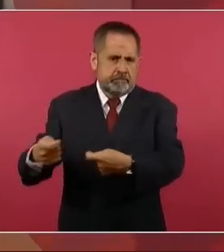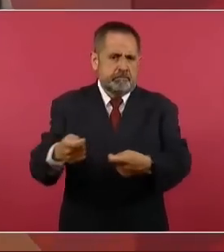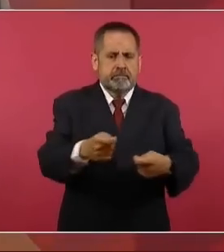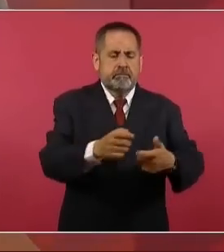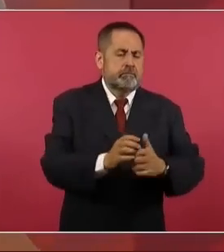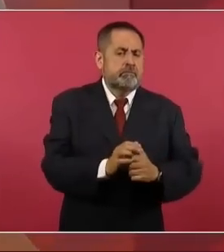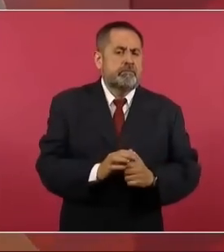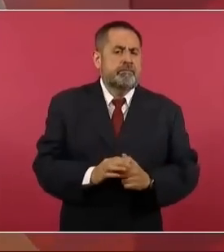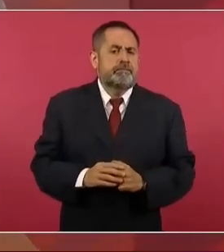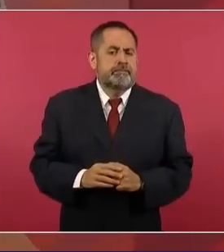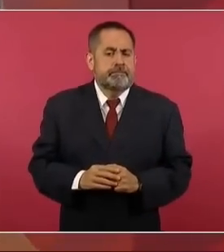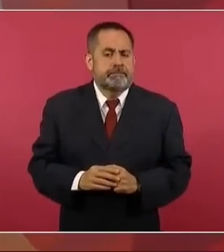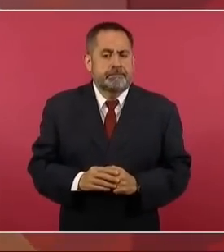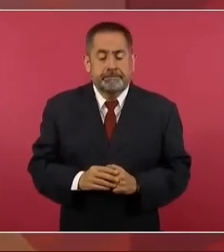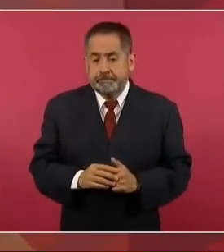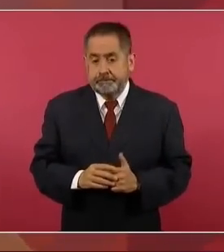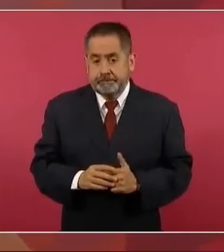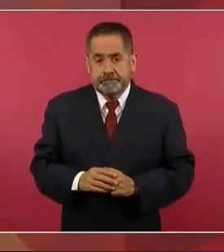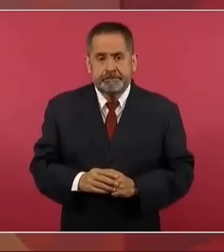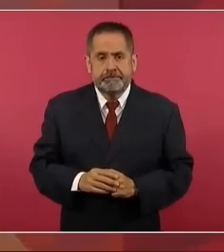de modo que